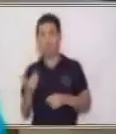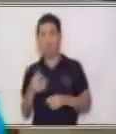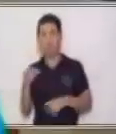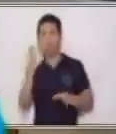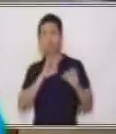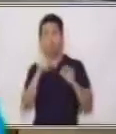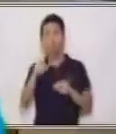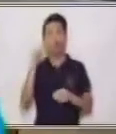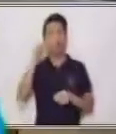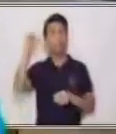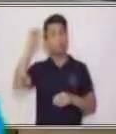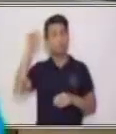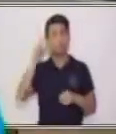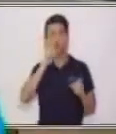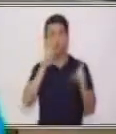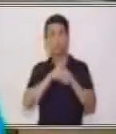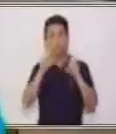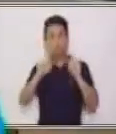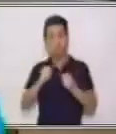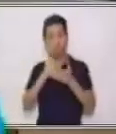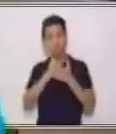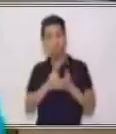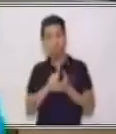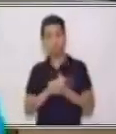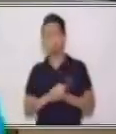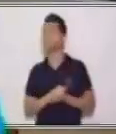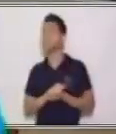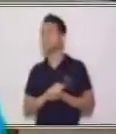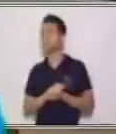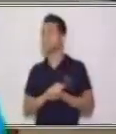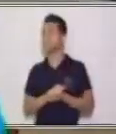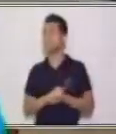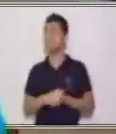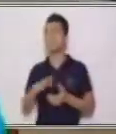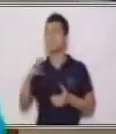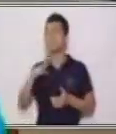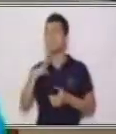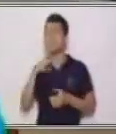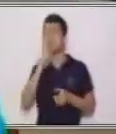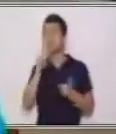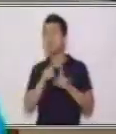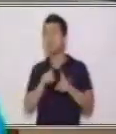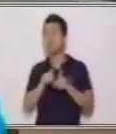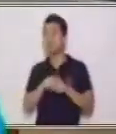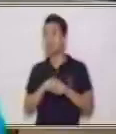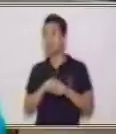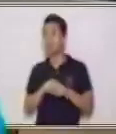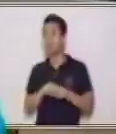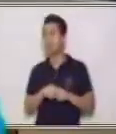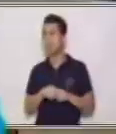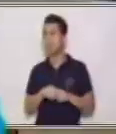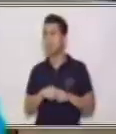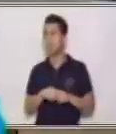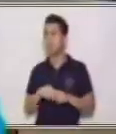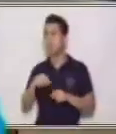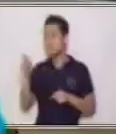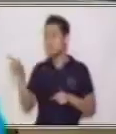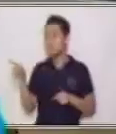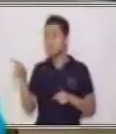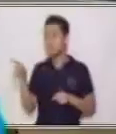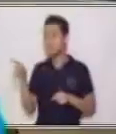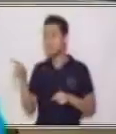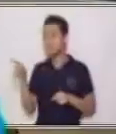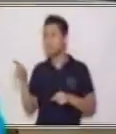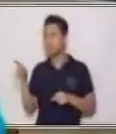tu alrededor también te puede ayudar. Luego de esto, pues tendríamos que pasar a una edición, a